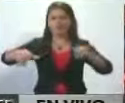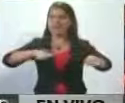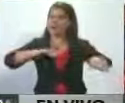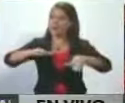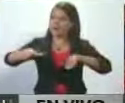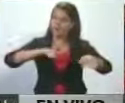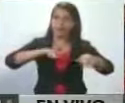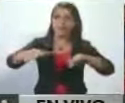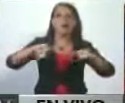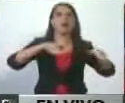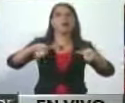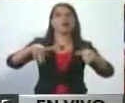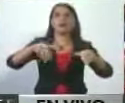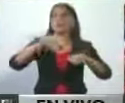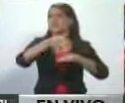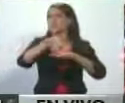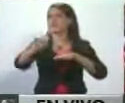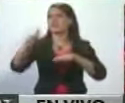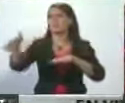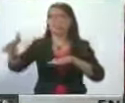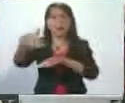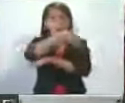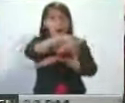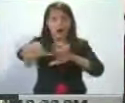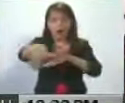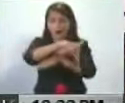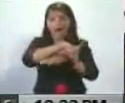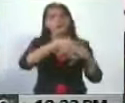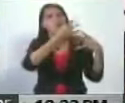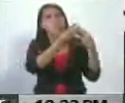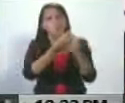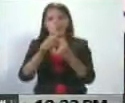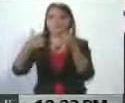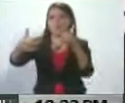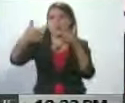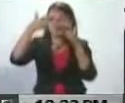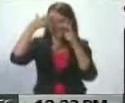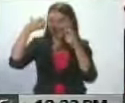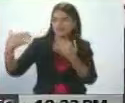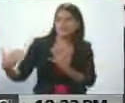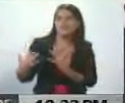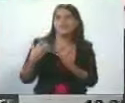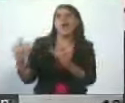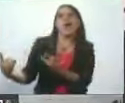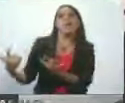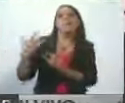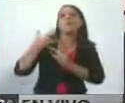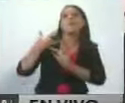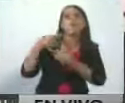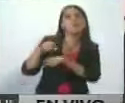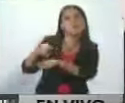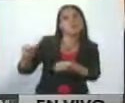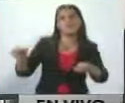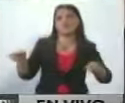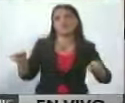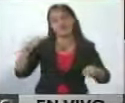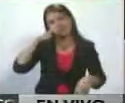Tinaquillo, de Tinaco y de Cojedes, anduvimos con Chávez, cubierto del amor de ustedes, los llaneros y las llaneras.